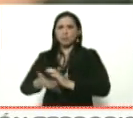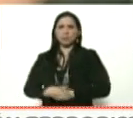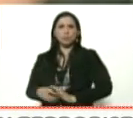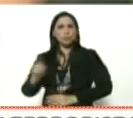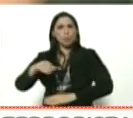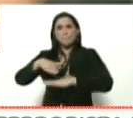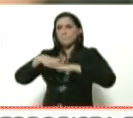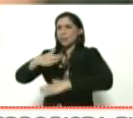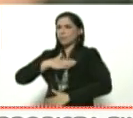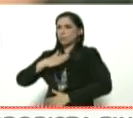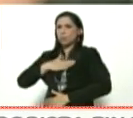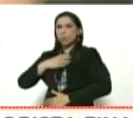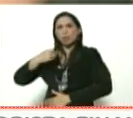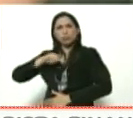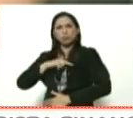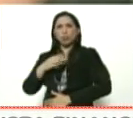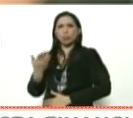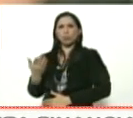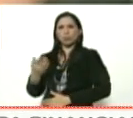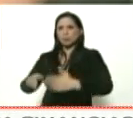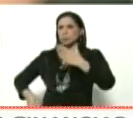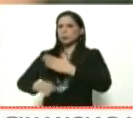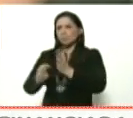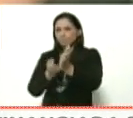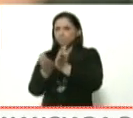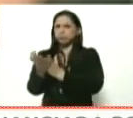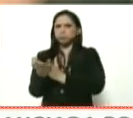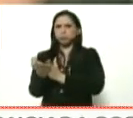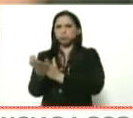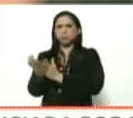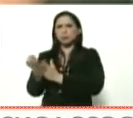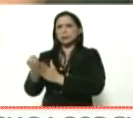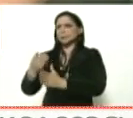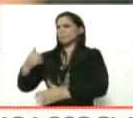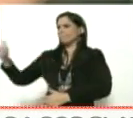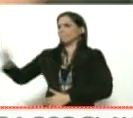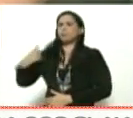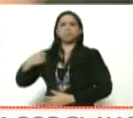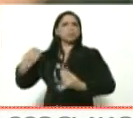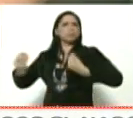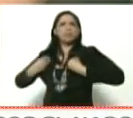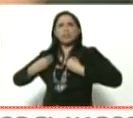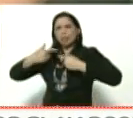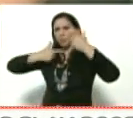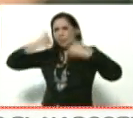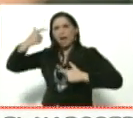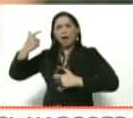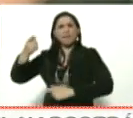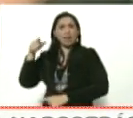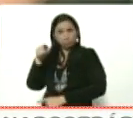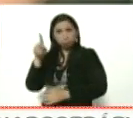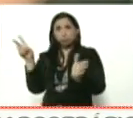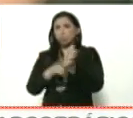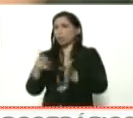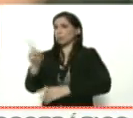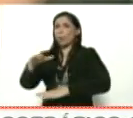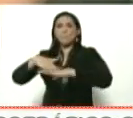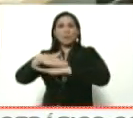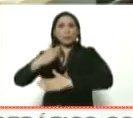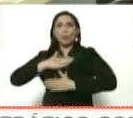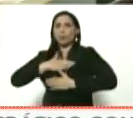nos perdonan que hayamos sido leales a costa de nuestra vida a Hugo Chávez. Esa es la verdad, no nos lo